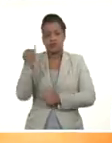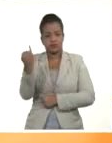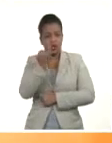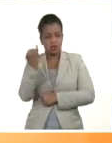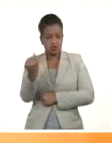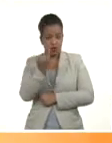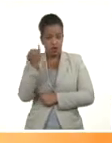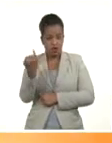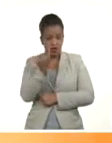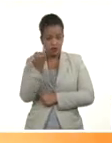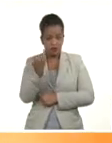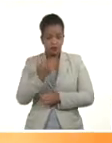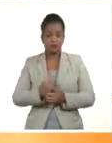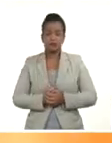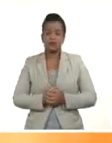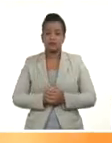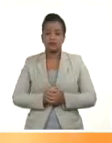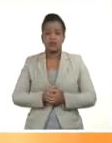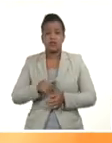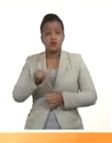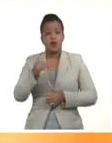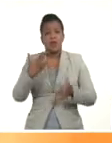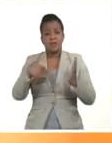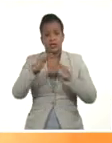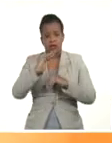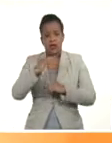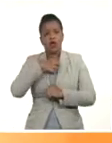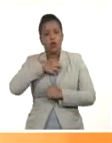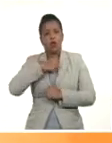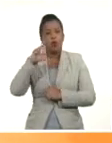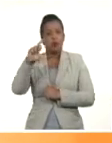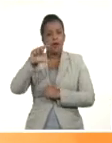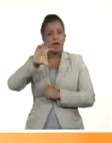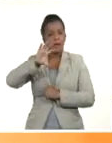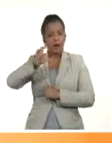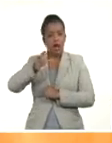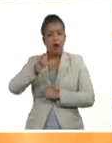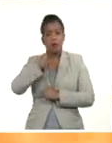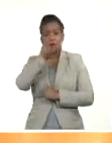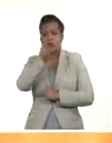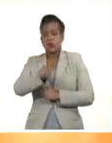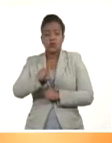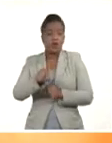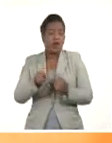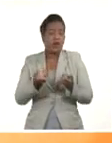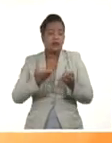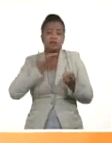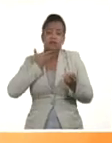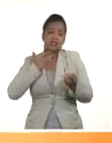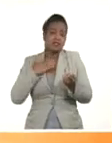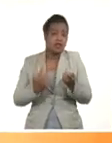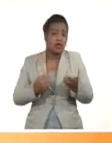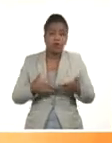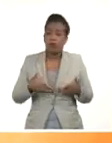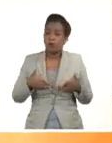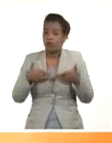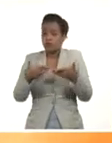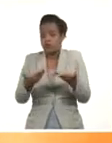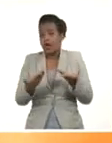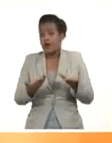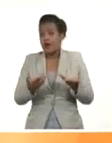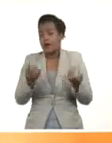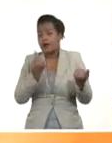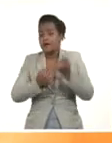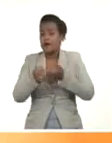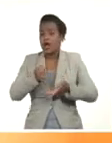está activa la cuenta del Ministerio de Comercio Exterior para todas aquellas personas que de manera voluntaria deseen